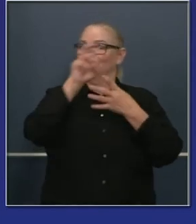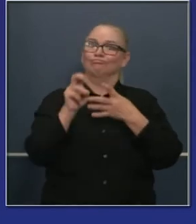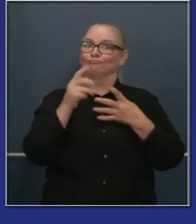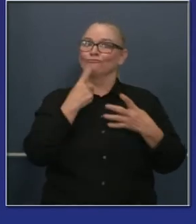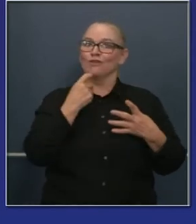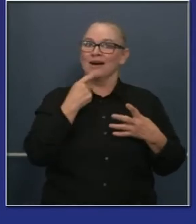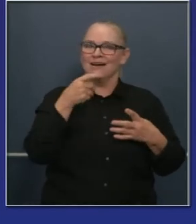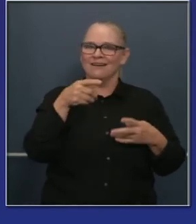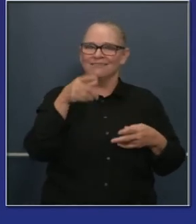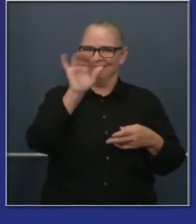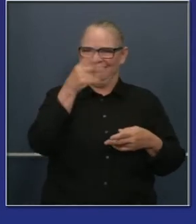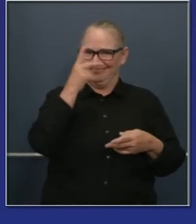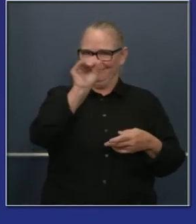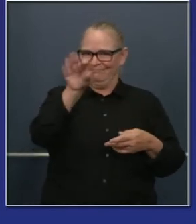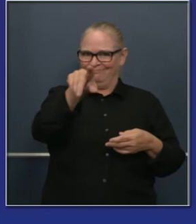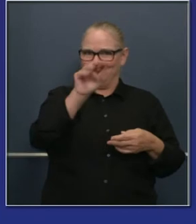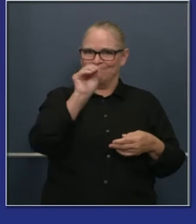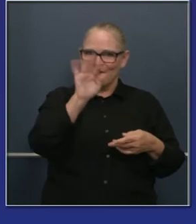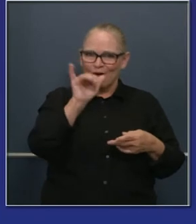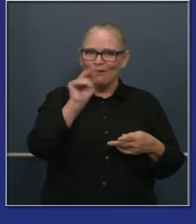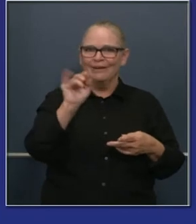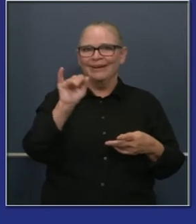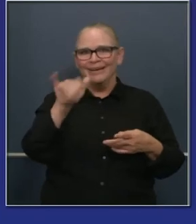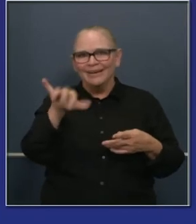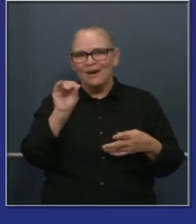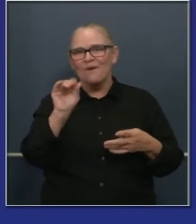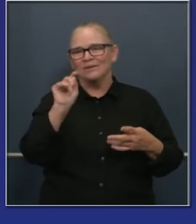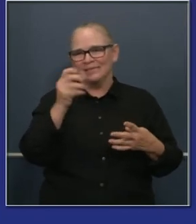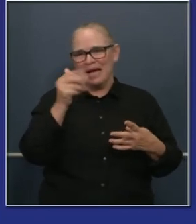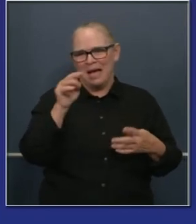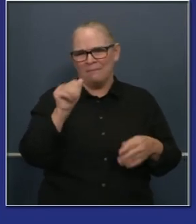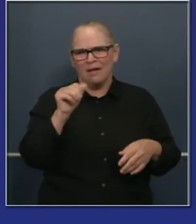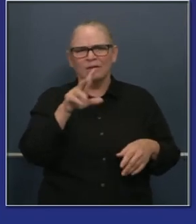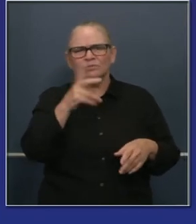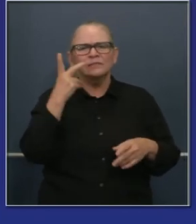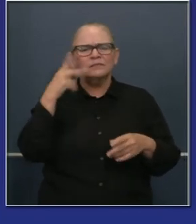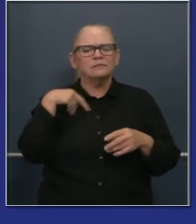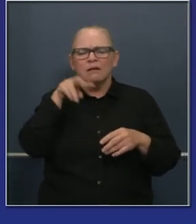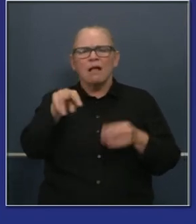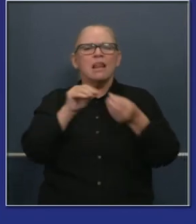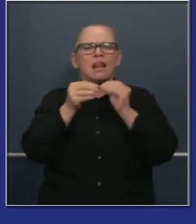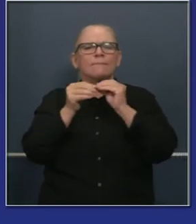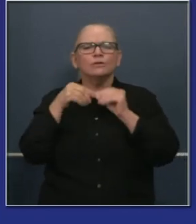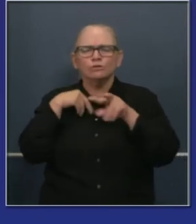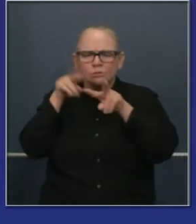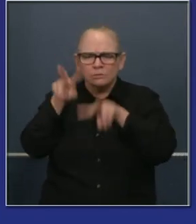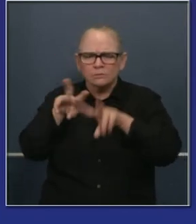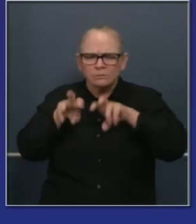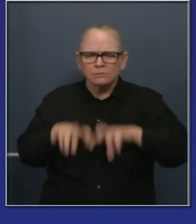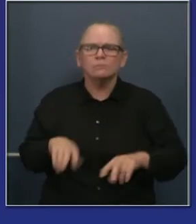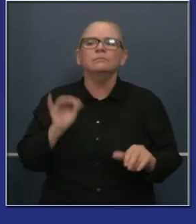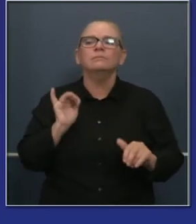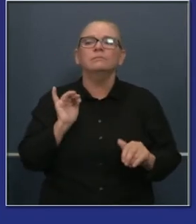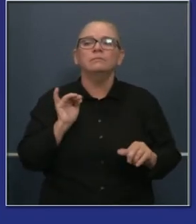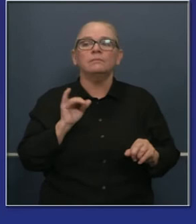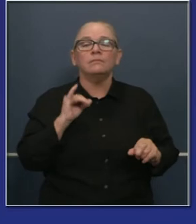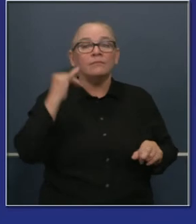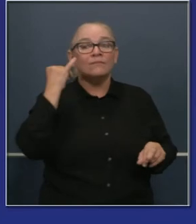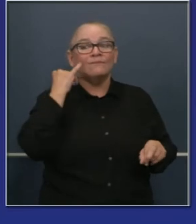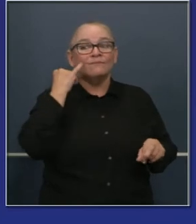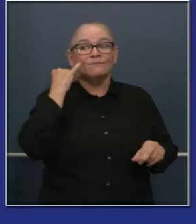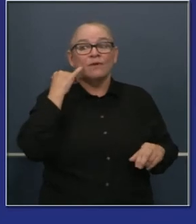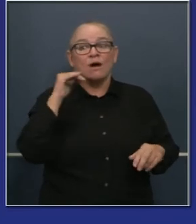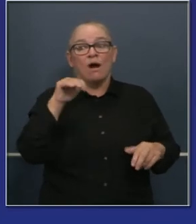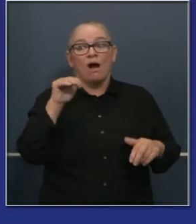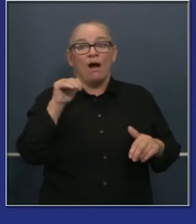te ama basado en la data que hemos visto en otros condados esperamos que más condados serán